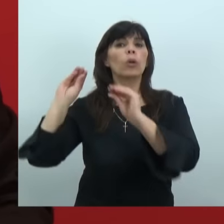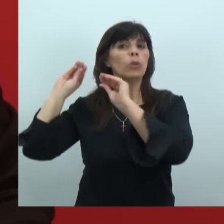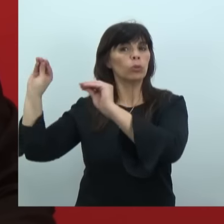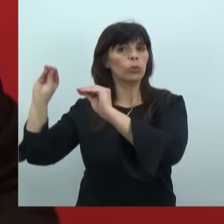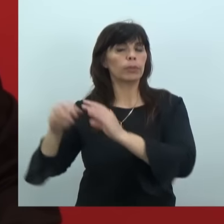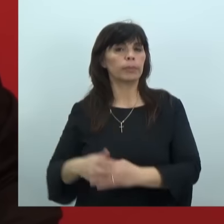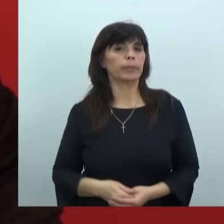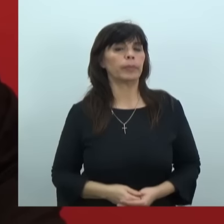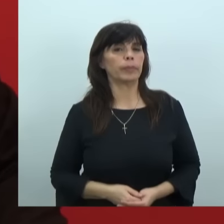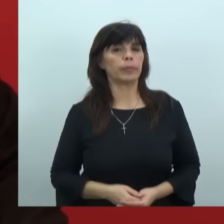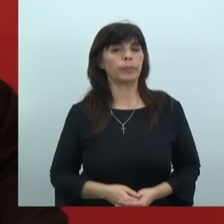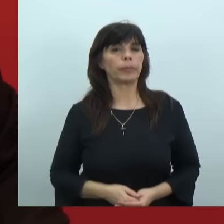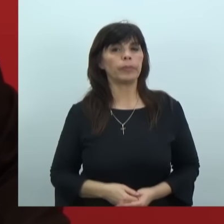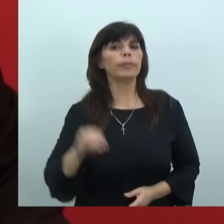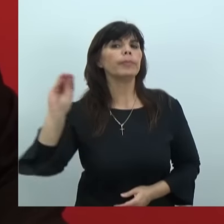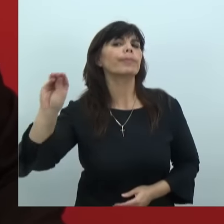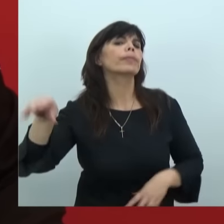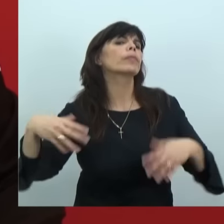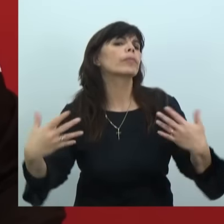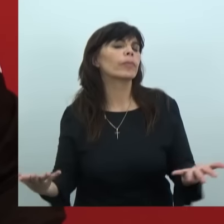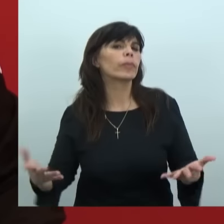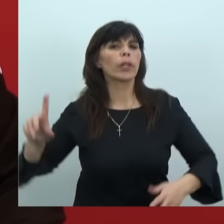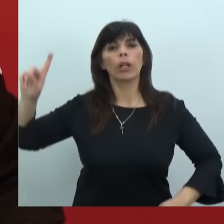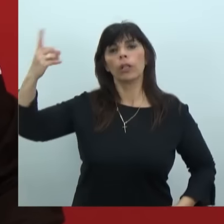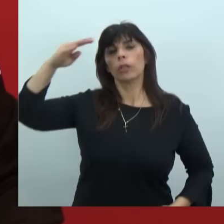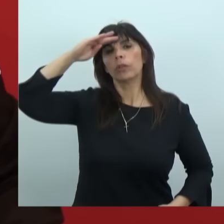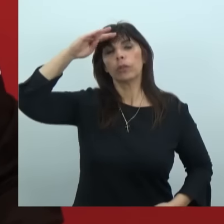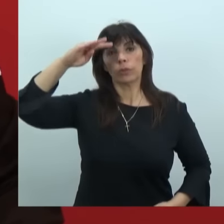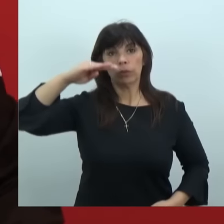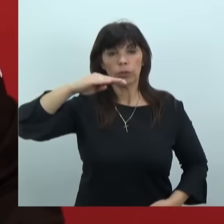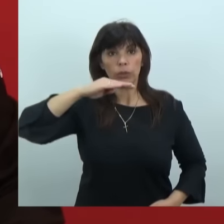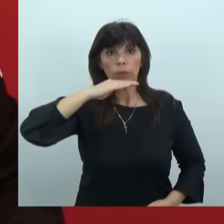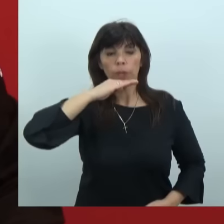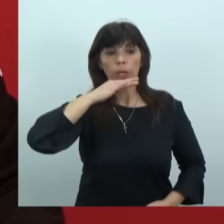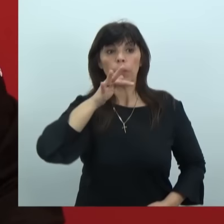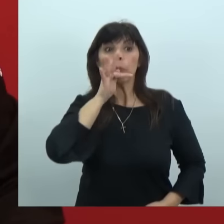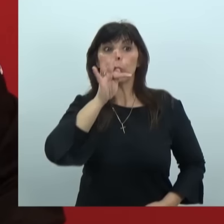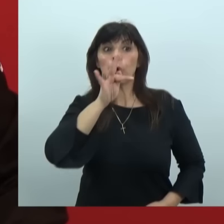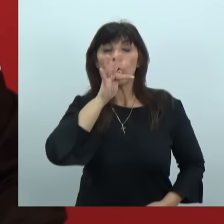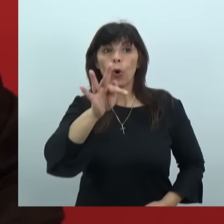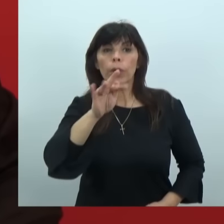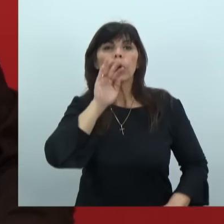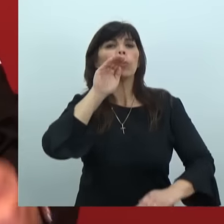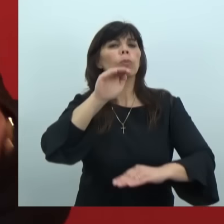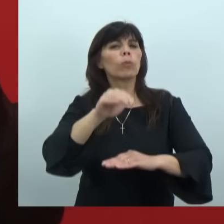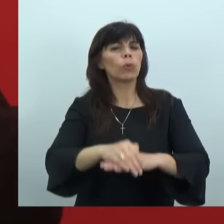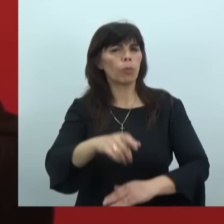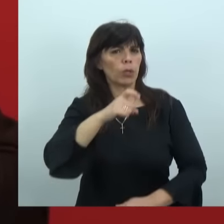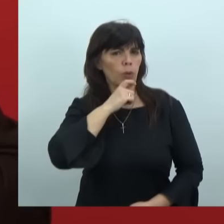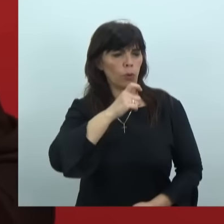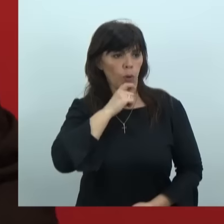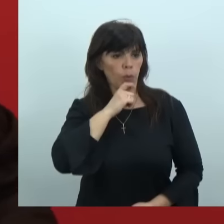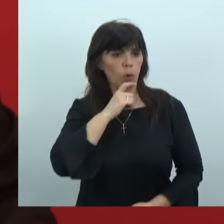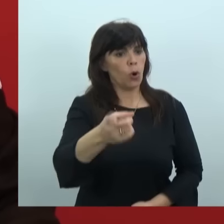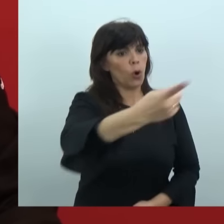Y nuestra pregunta es, ¿cómo Dios el Padre cumple su promesa? ¿Cómo tú y yo podemos